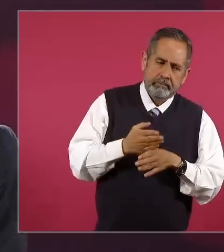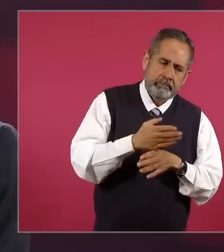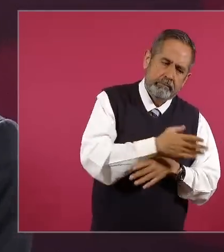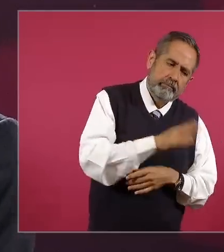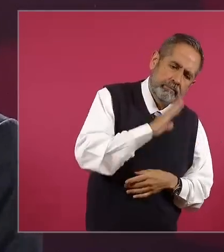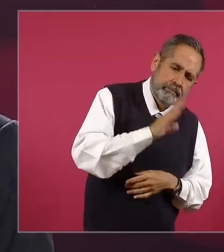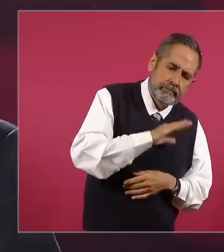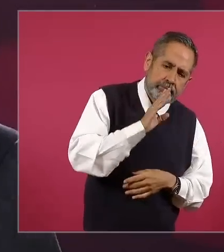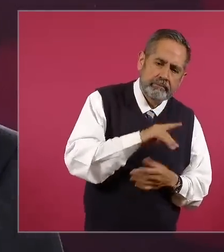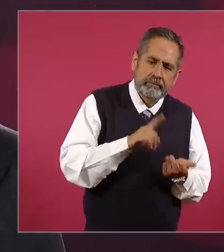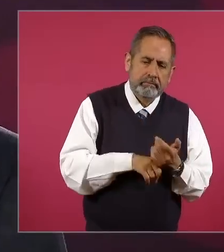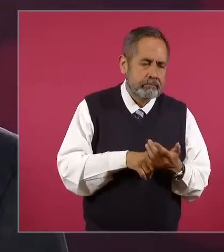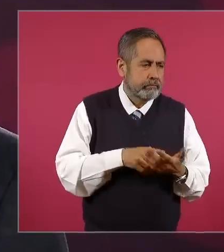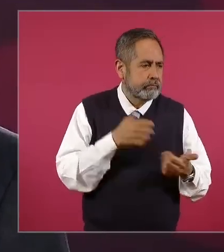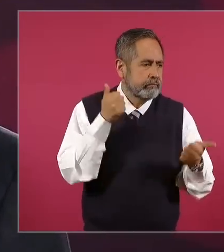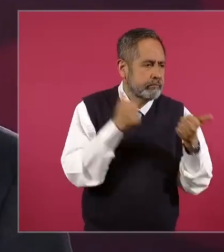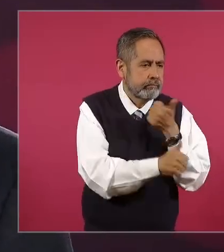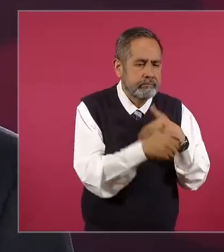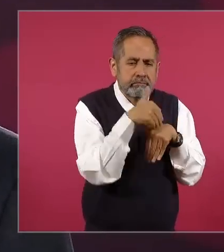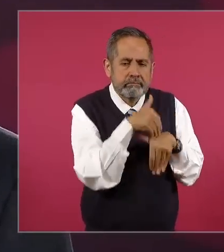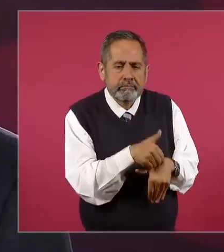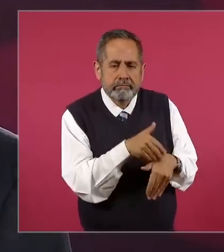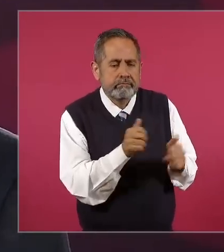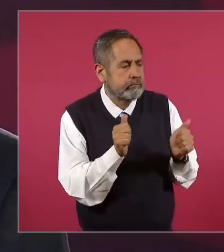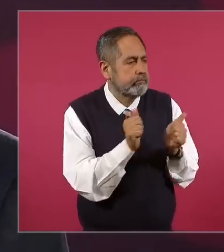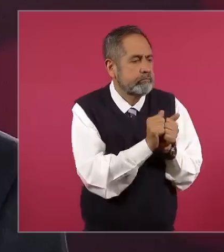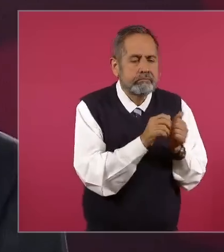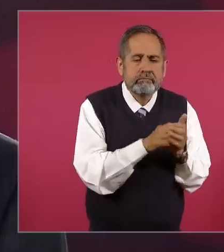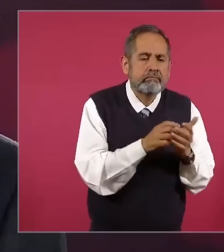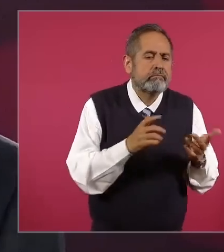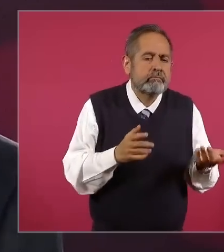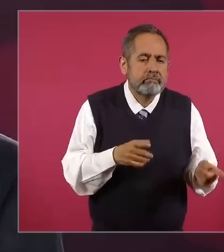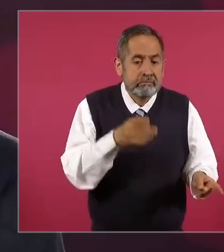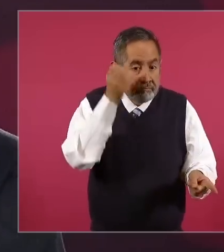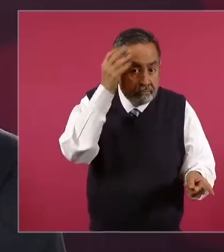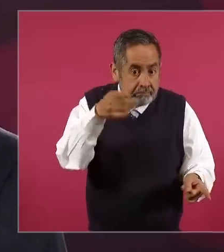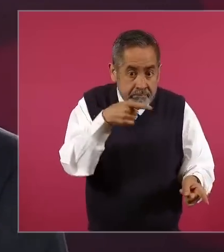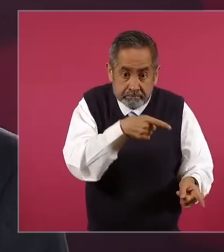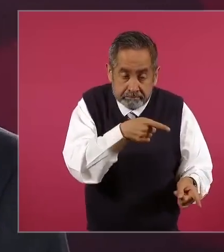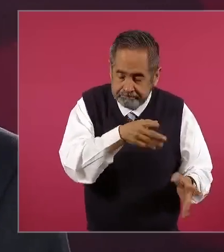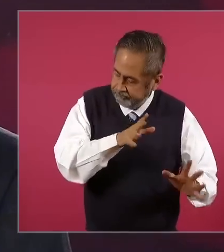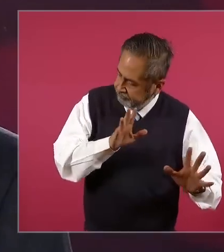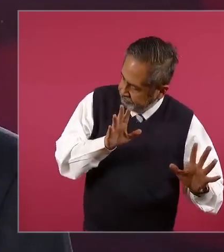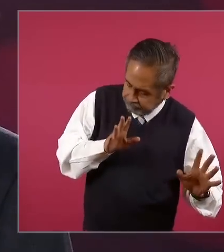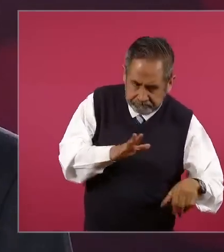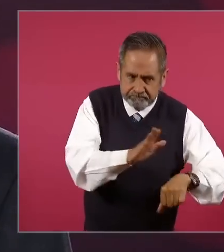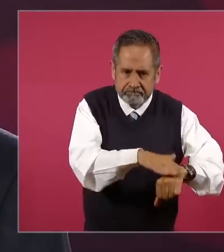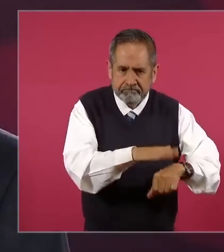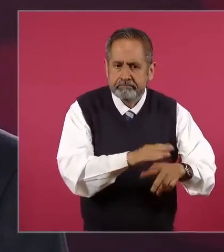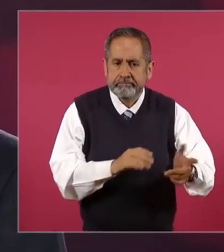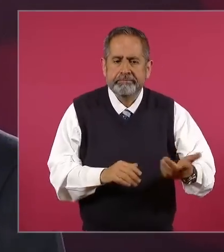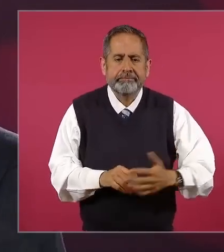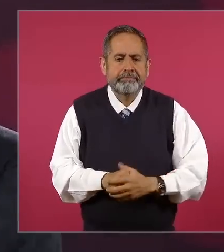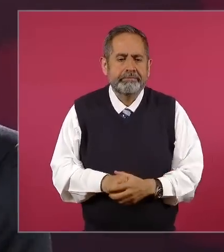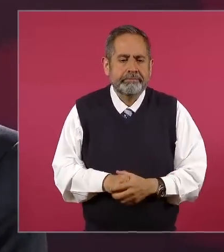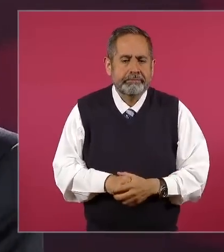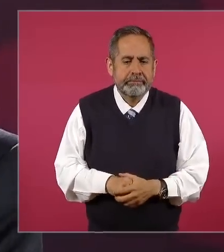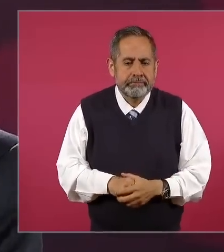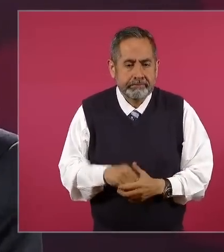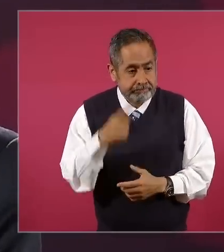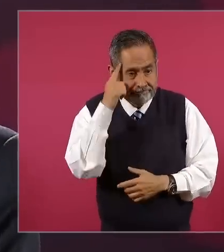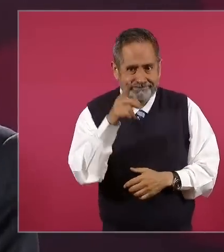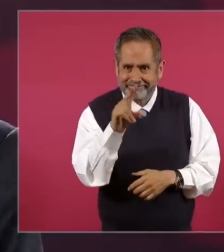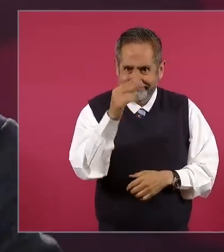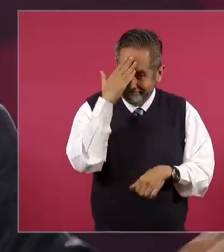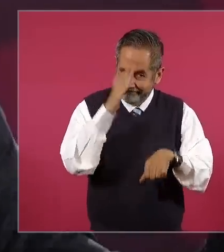y al servicio de quién deben estar. Y para que no se